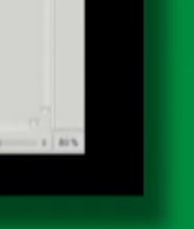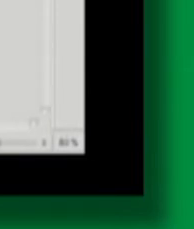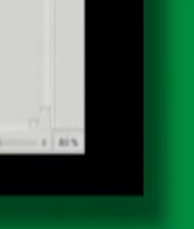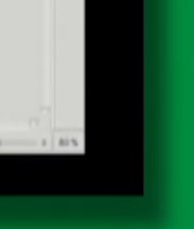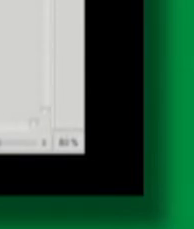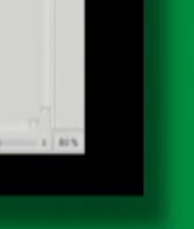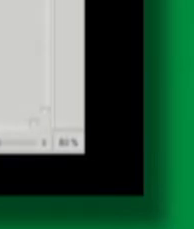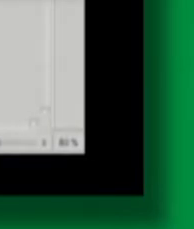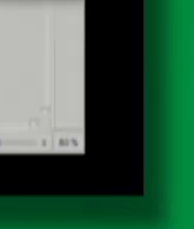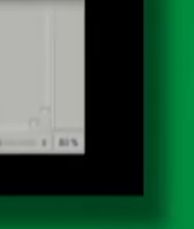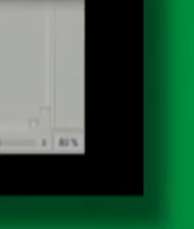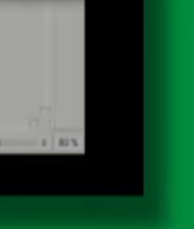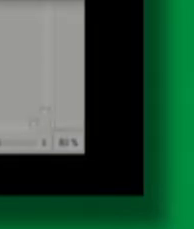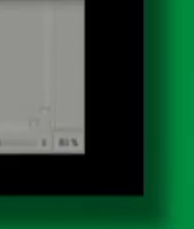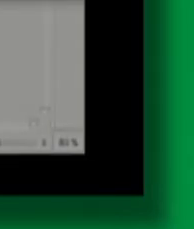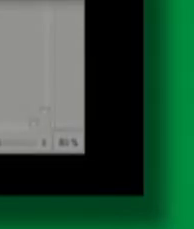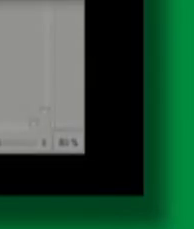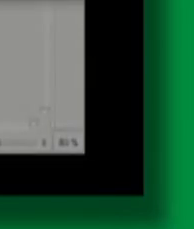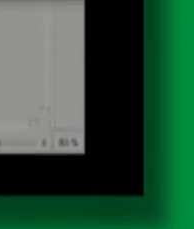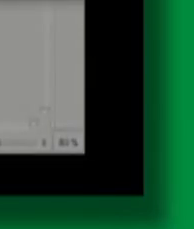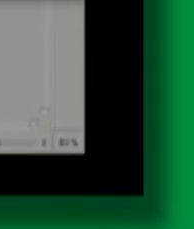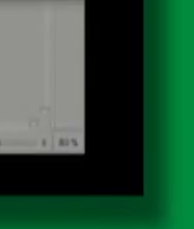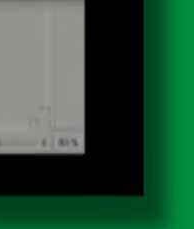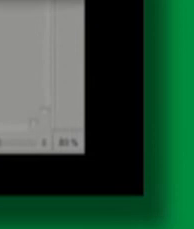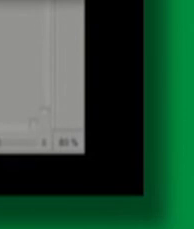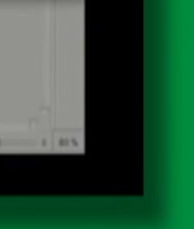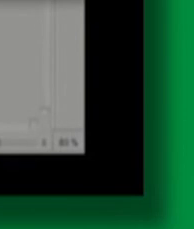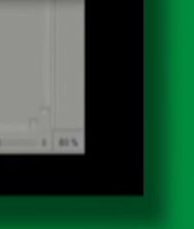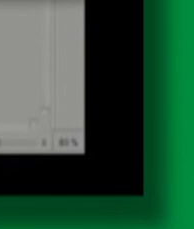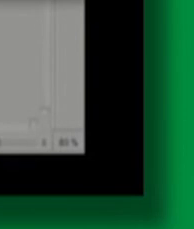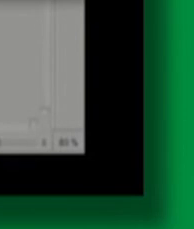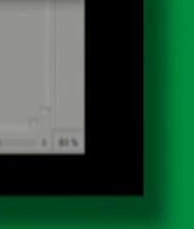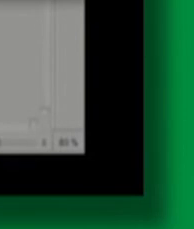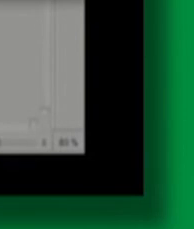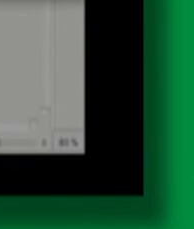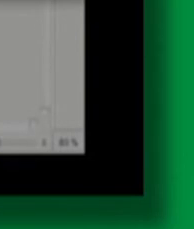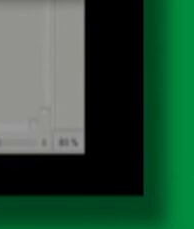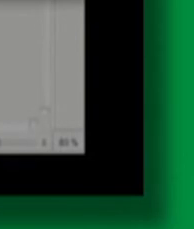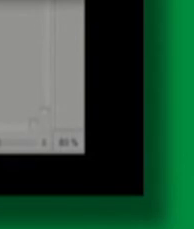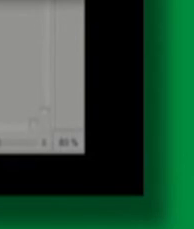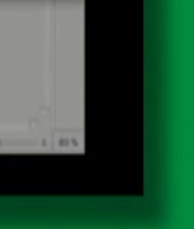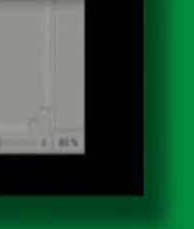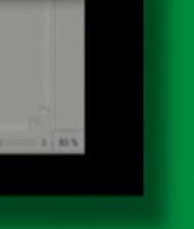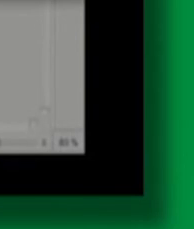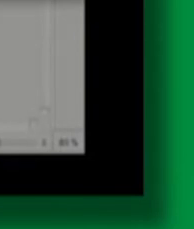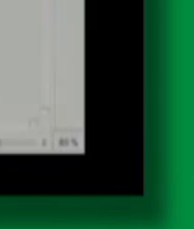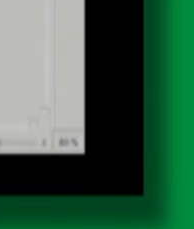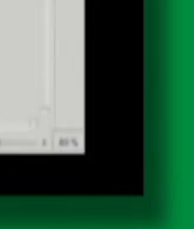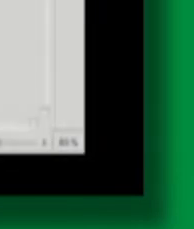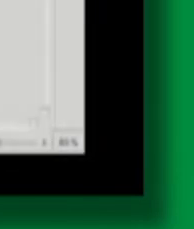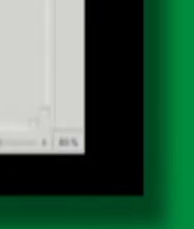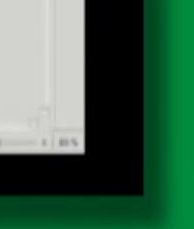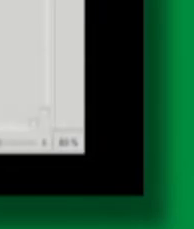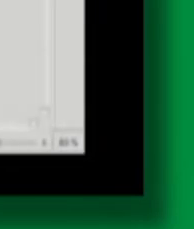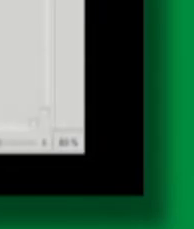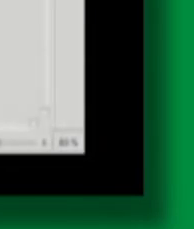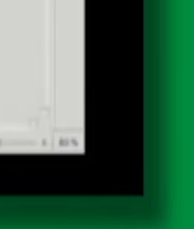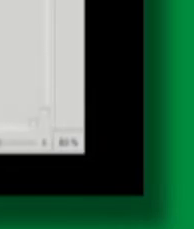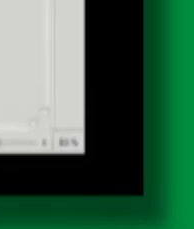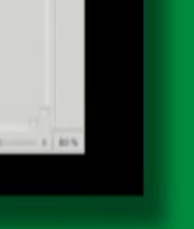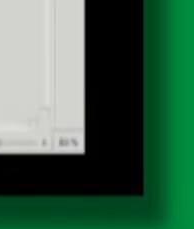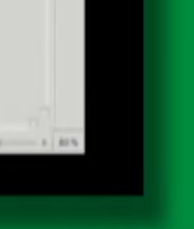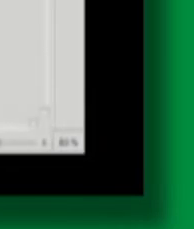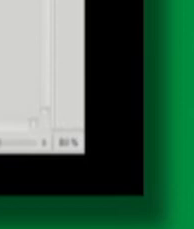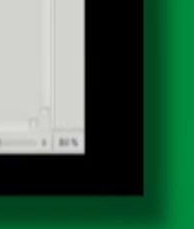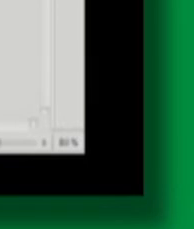Vamos a Insertar, Imagen, buscamos la imagen que queremos insertar, en este caso el botón de Siguiente, y hacemos lo mismo para agregar el botón